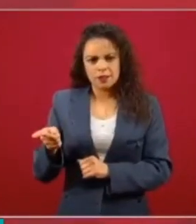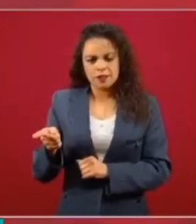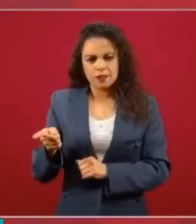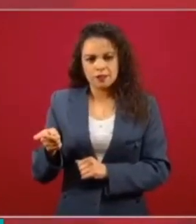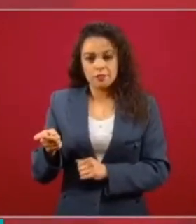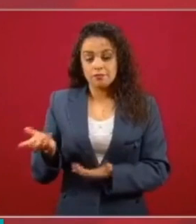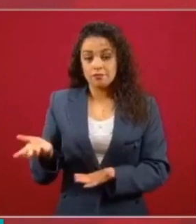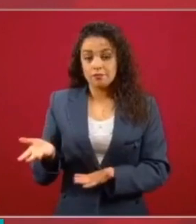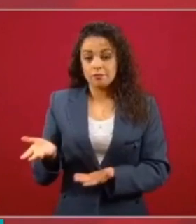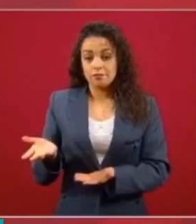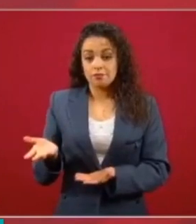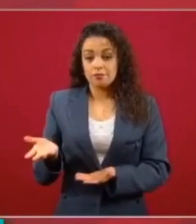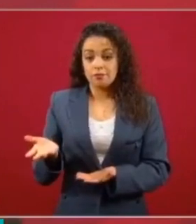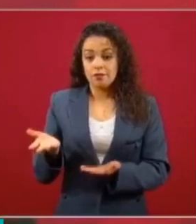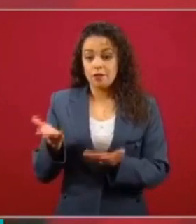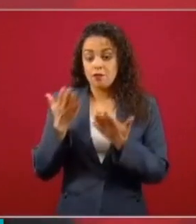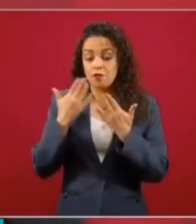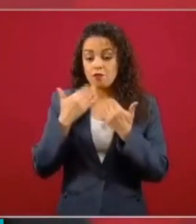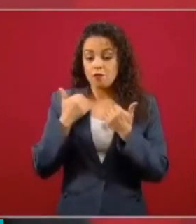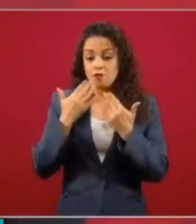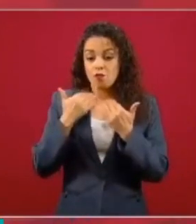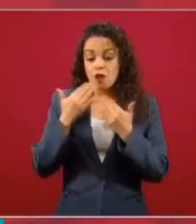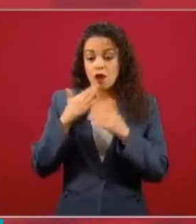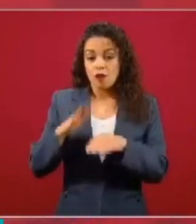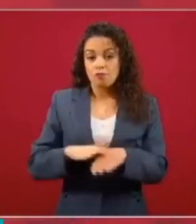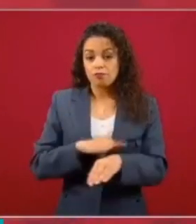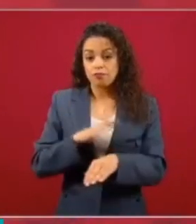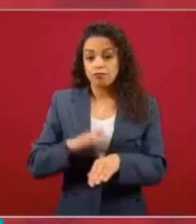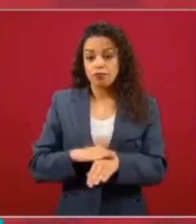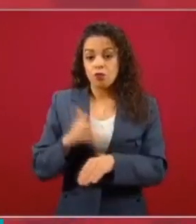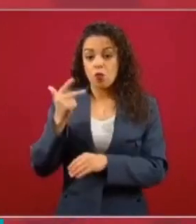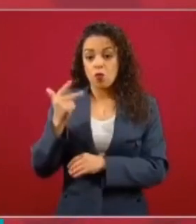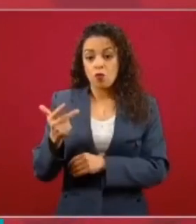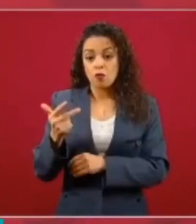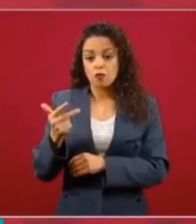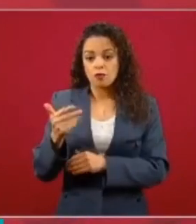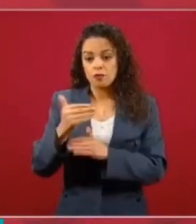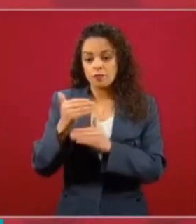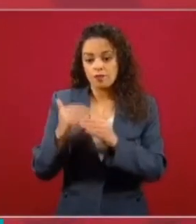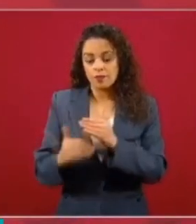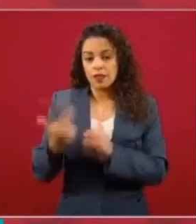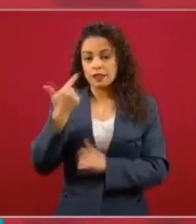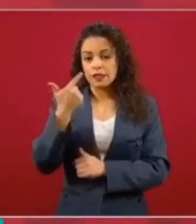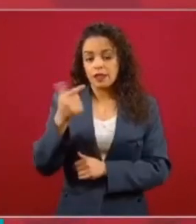yo de promedio 8, sino 7.8.